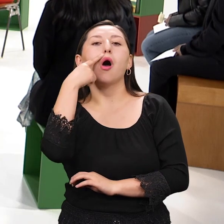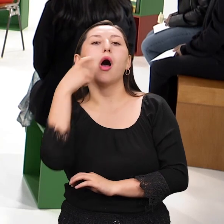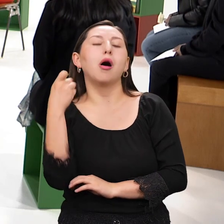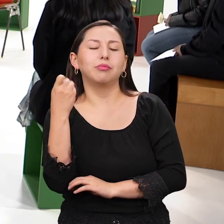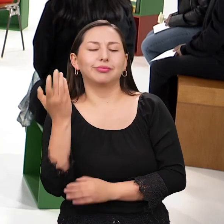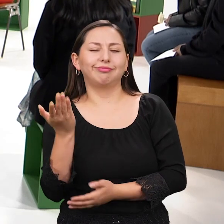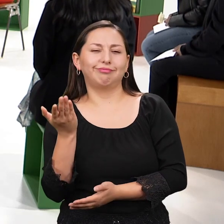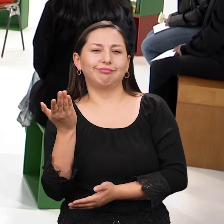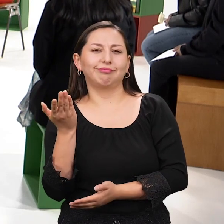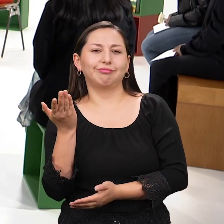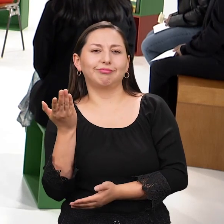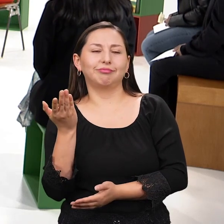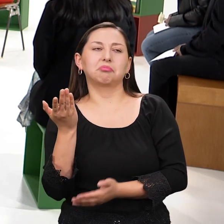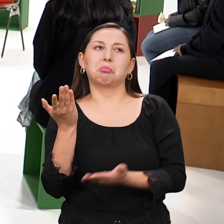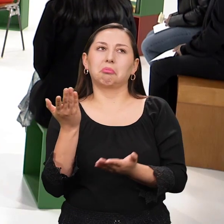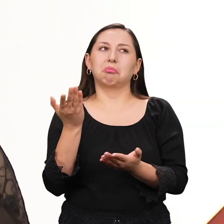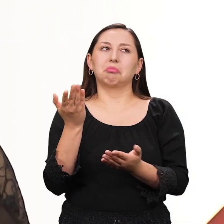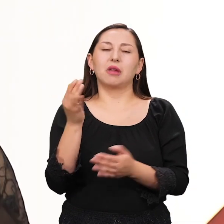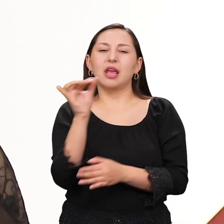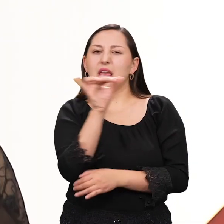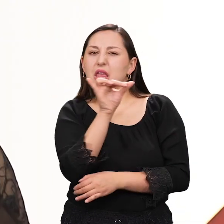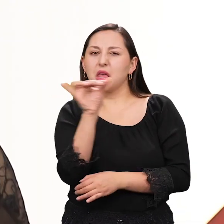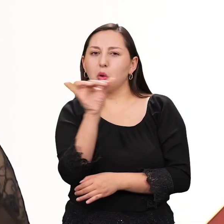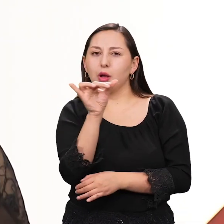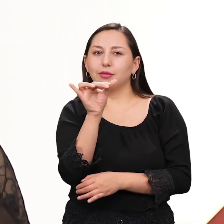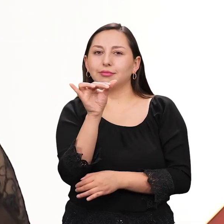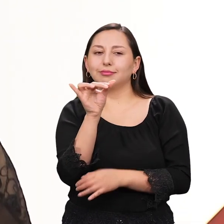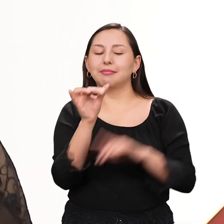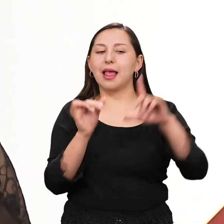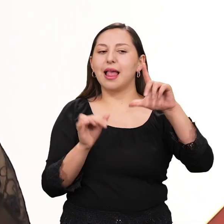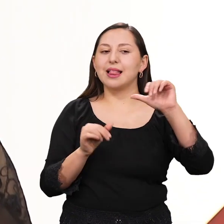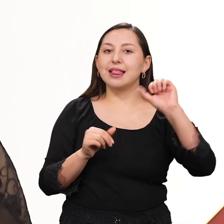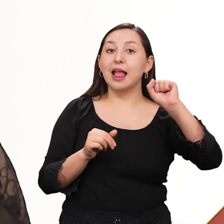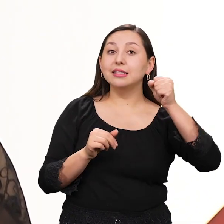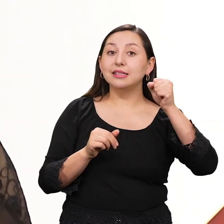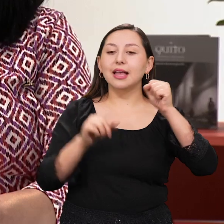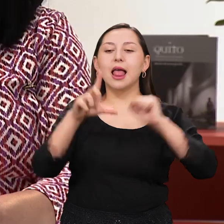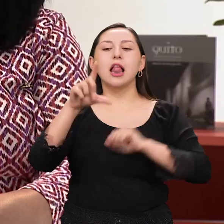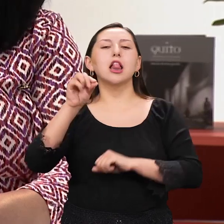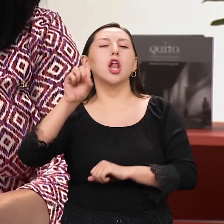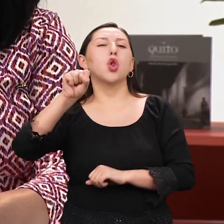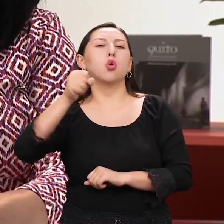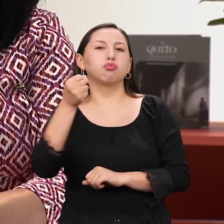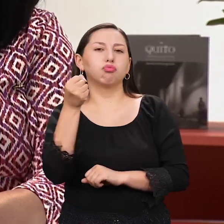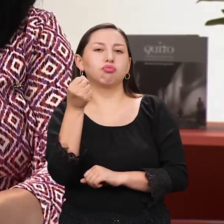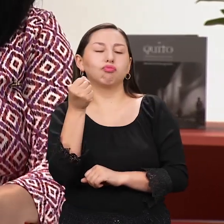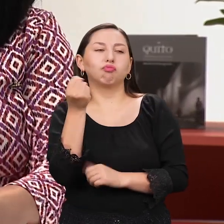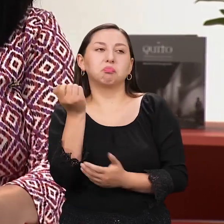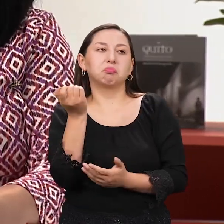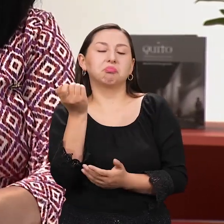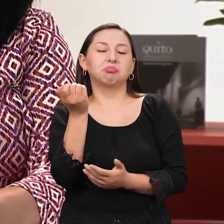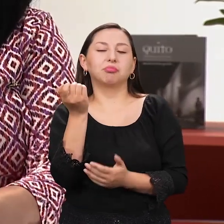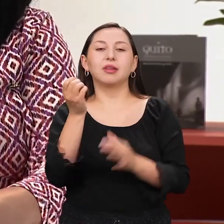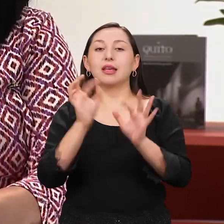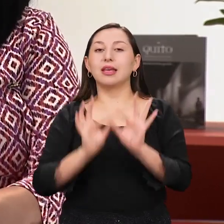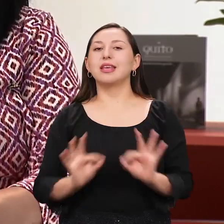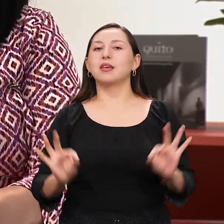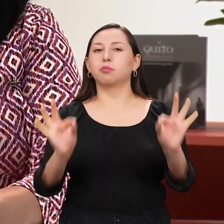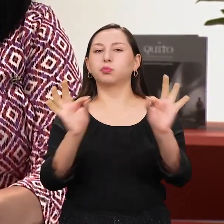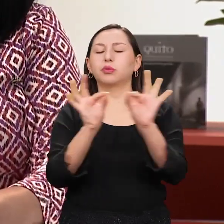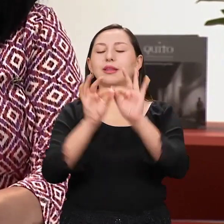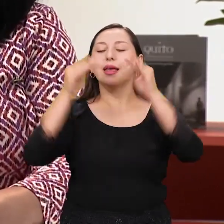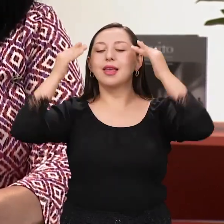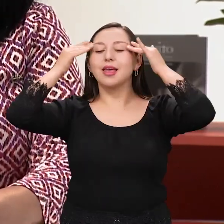manejando las mujeres, los hombres, y siempre el artículo, ¿no? Cuando en realidad tiene que ver con un problema de enfoque y